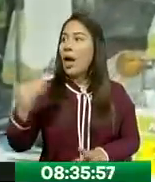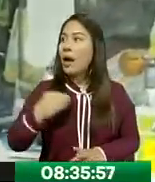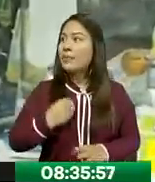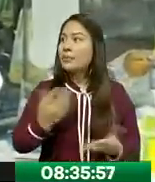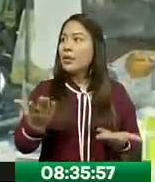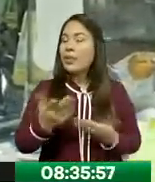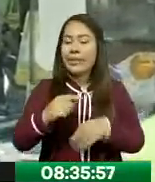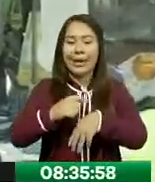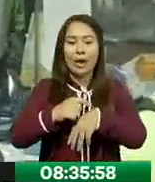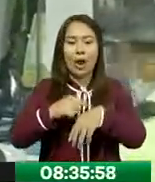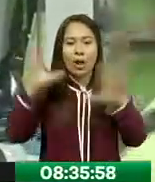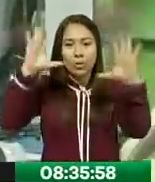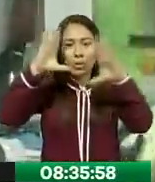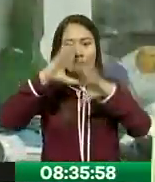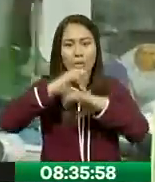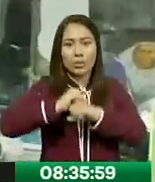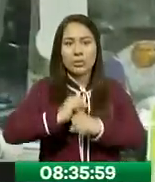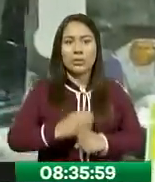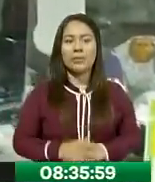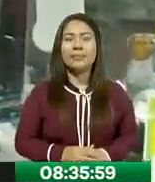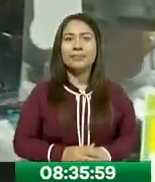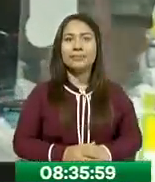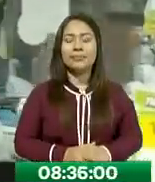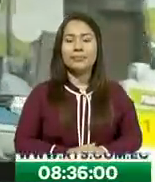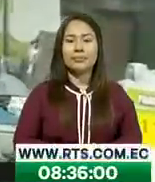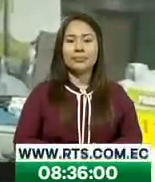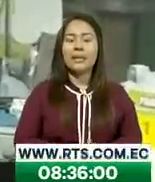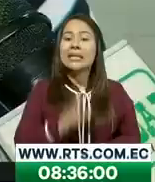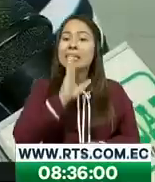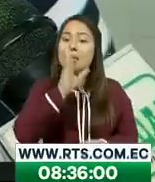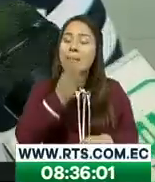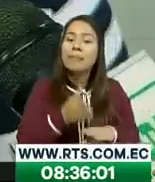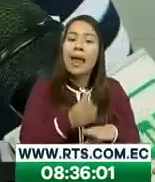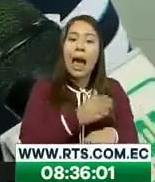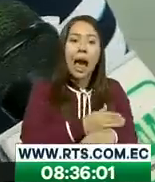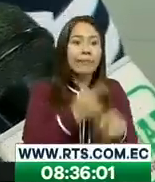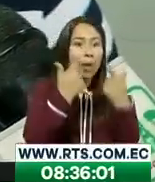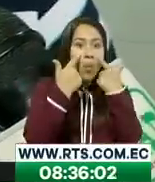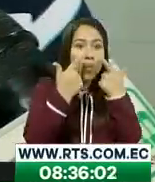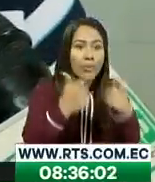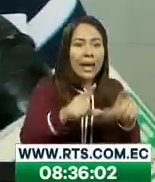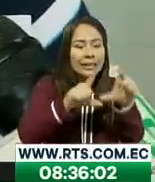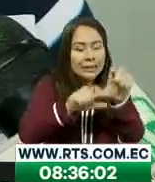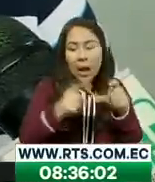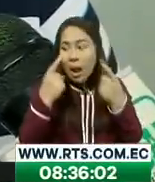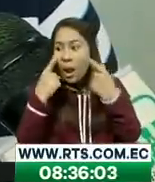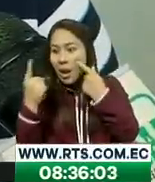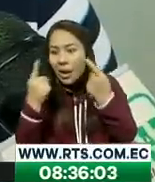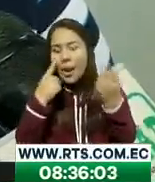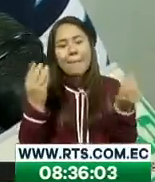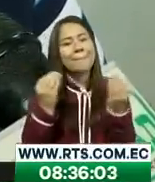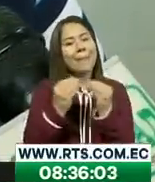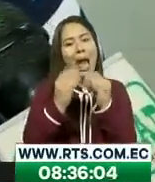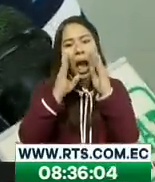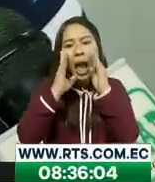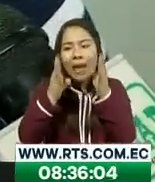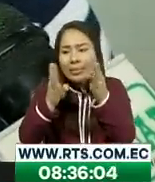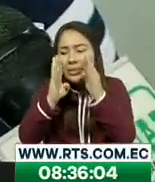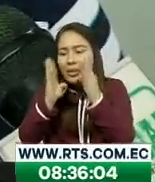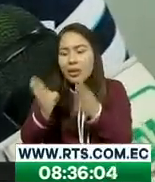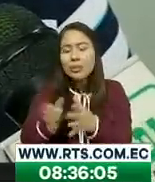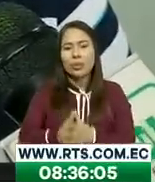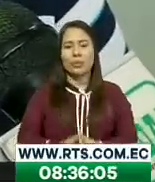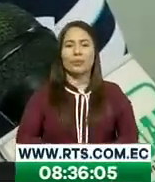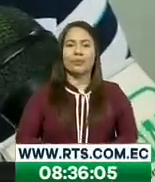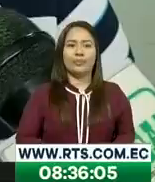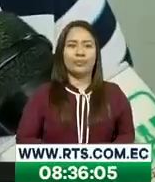las horas nocturnas. Así pues hay que tener, ser precavido ya, pues, hay que estar más atento en todo. ¿Por esta fecha se